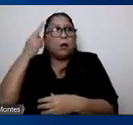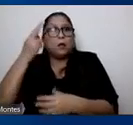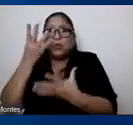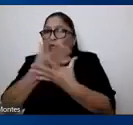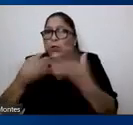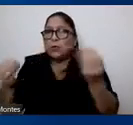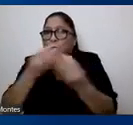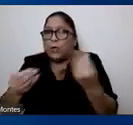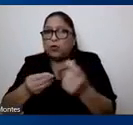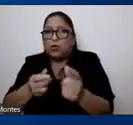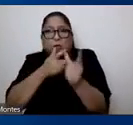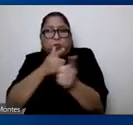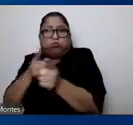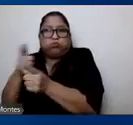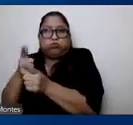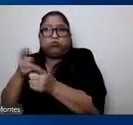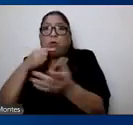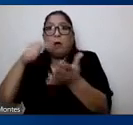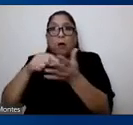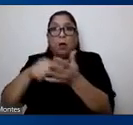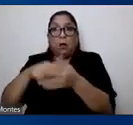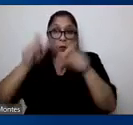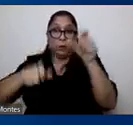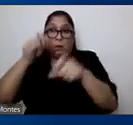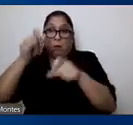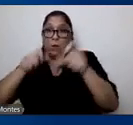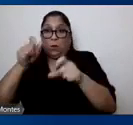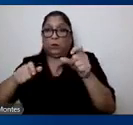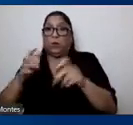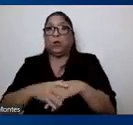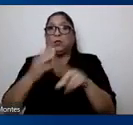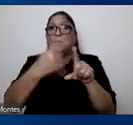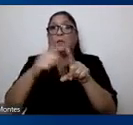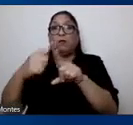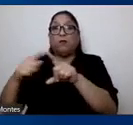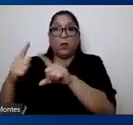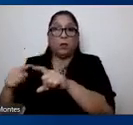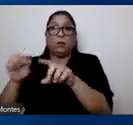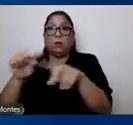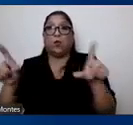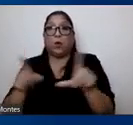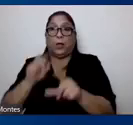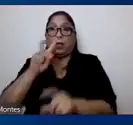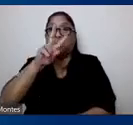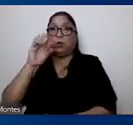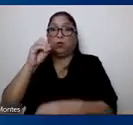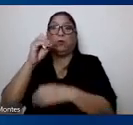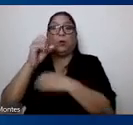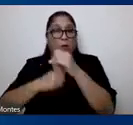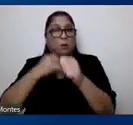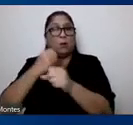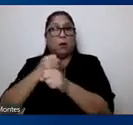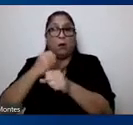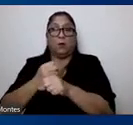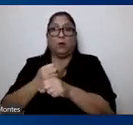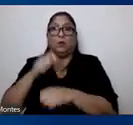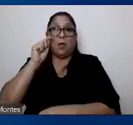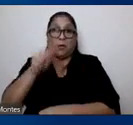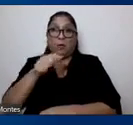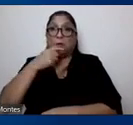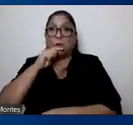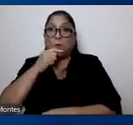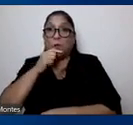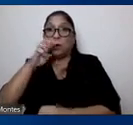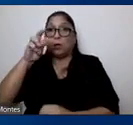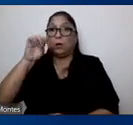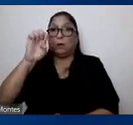ejecuciones extrajudiciales de personas en estos 20 años de conflicto. Entonces, señora